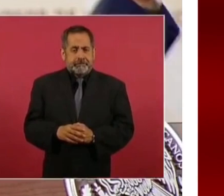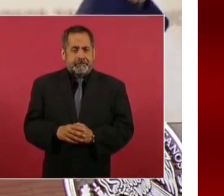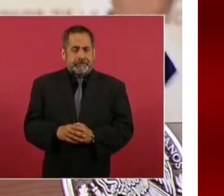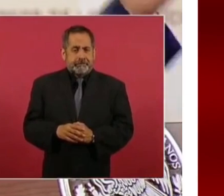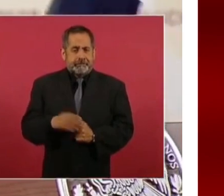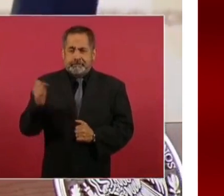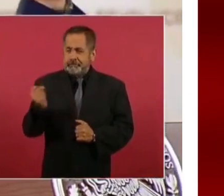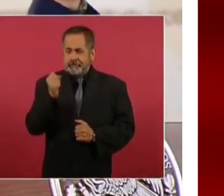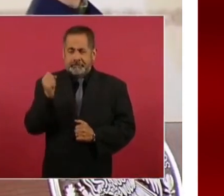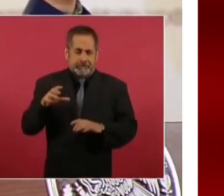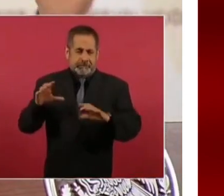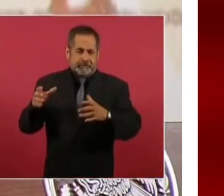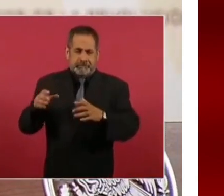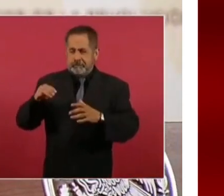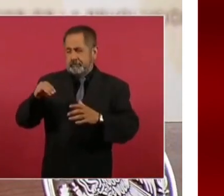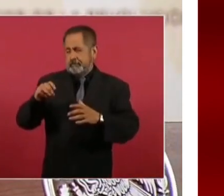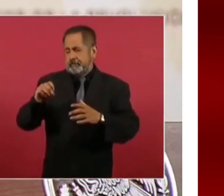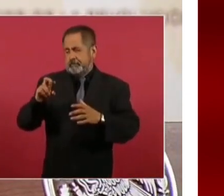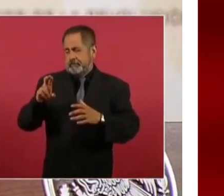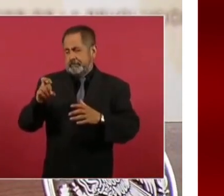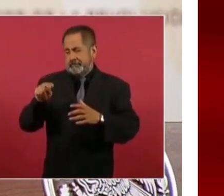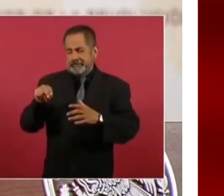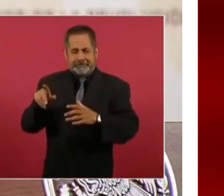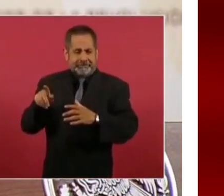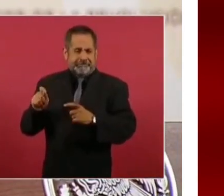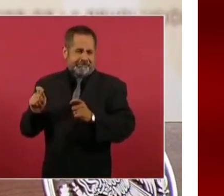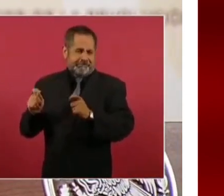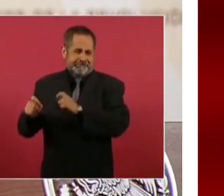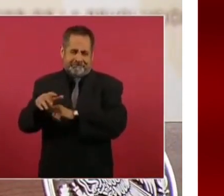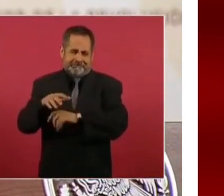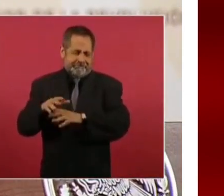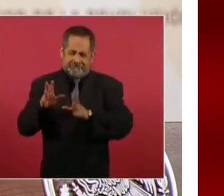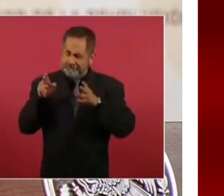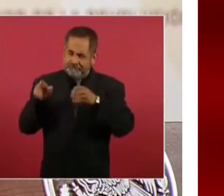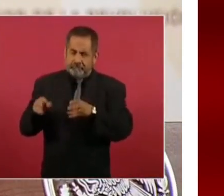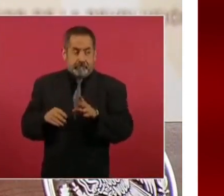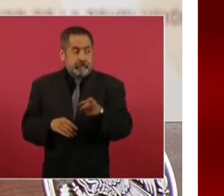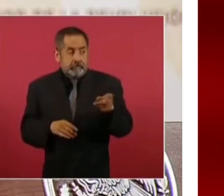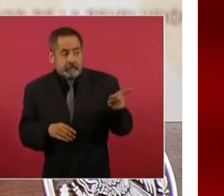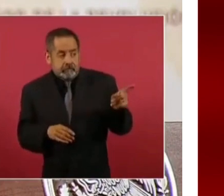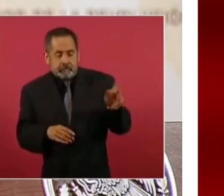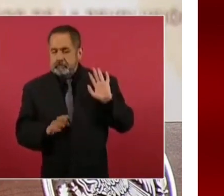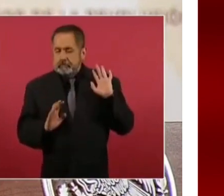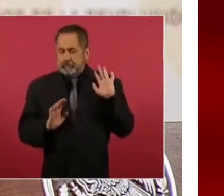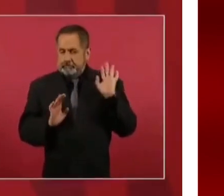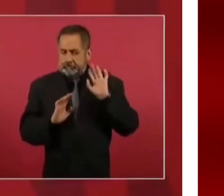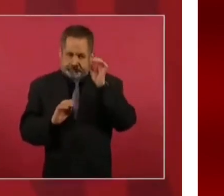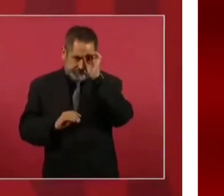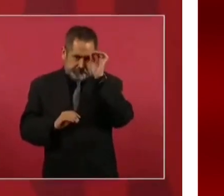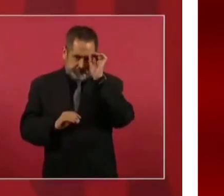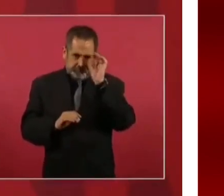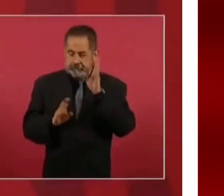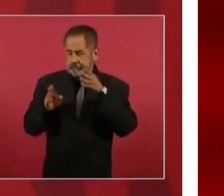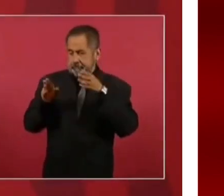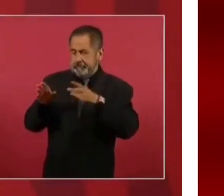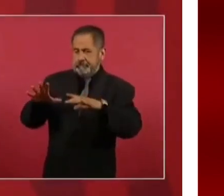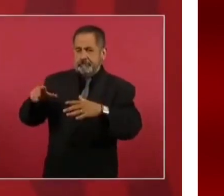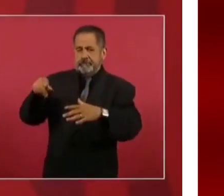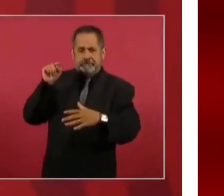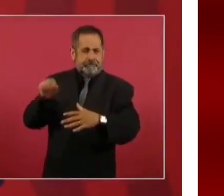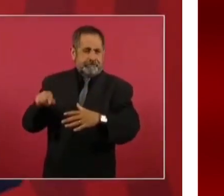el movimiento de transformación. Los demás no me meto. Presidente.